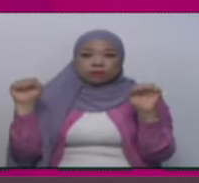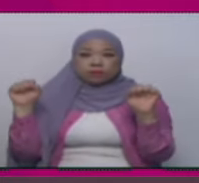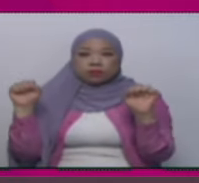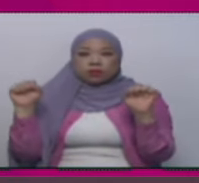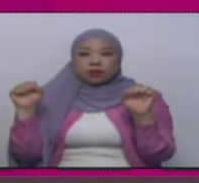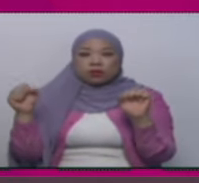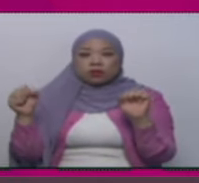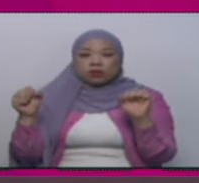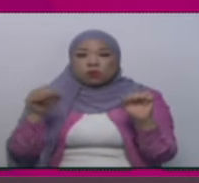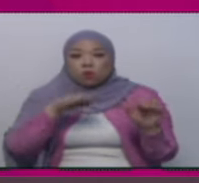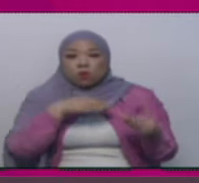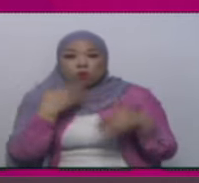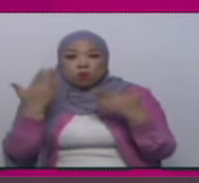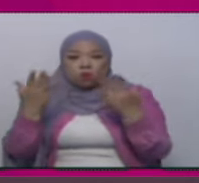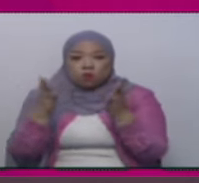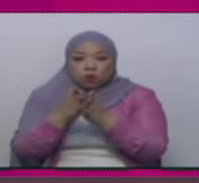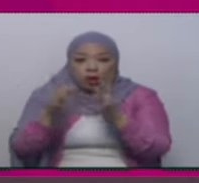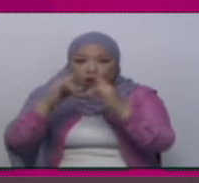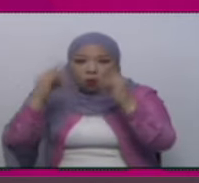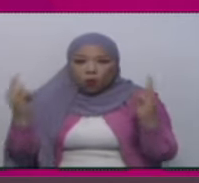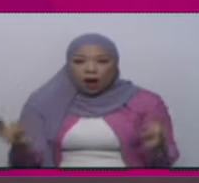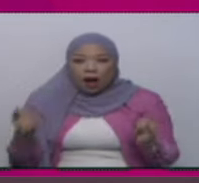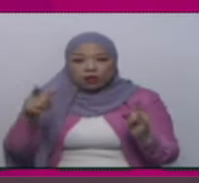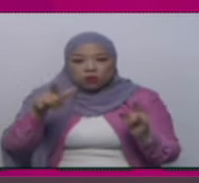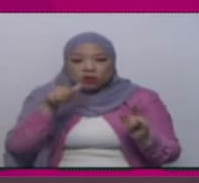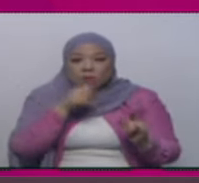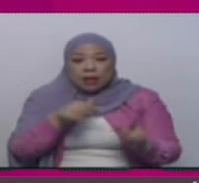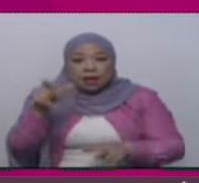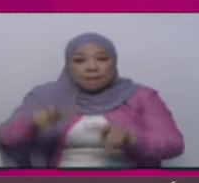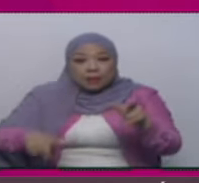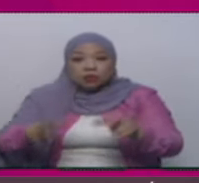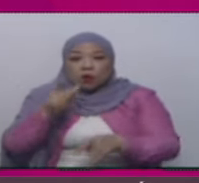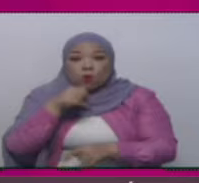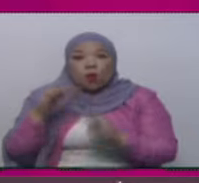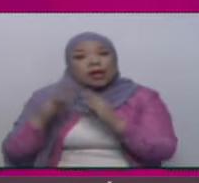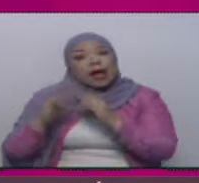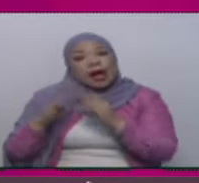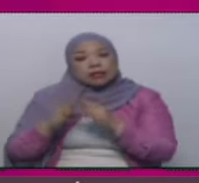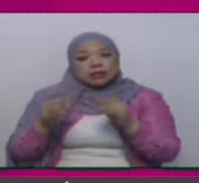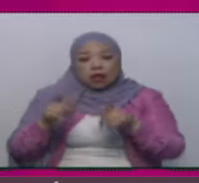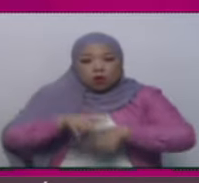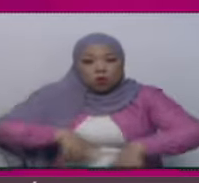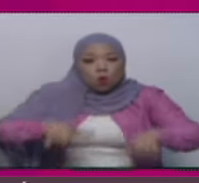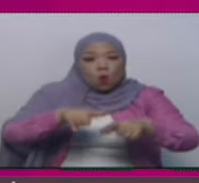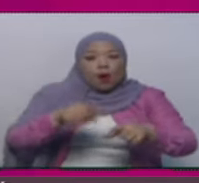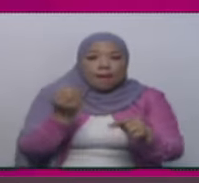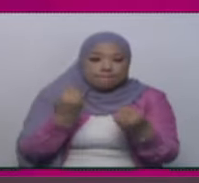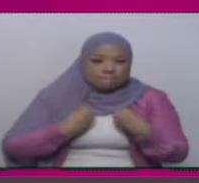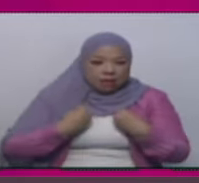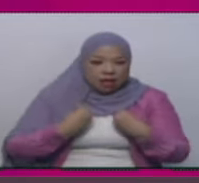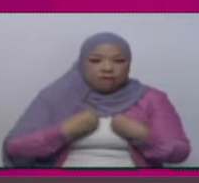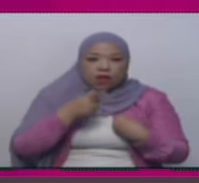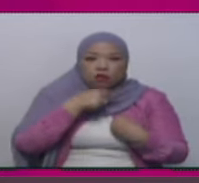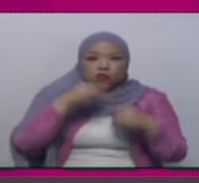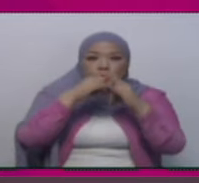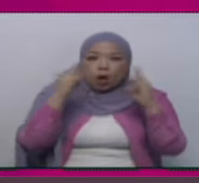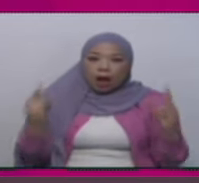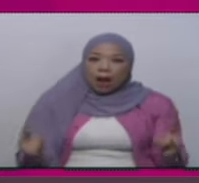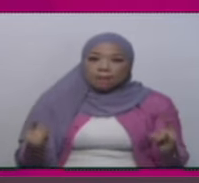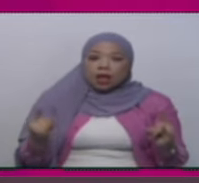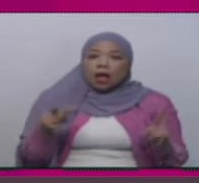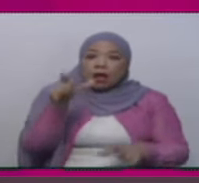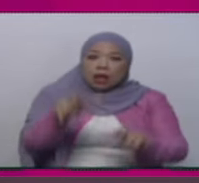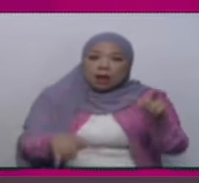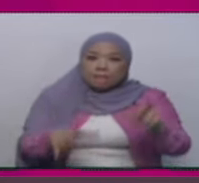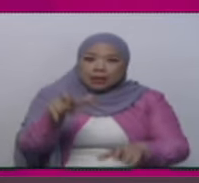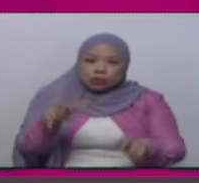Para destruir campos de refugiados y matar niños, mujeres, ancianos que están en los campos de refugiados. O a